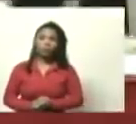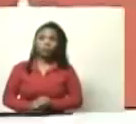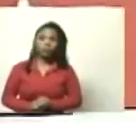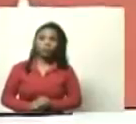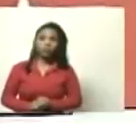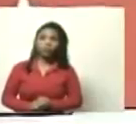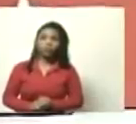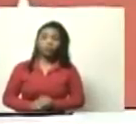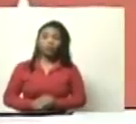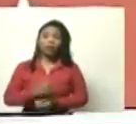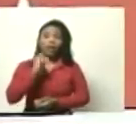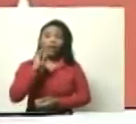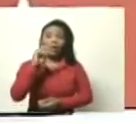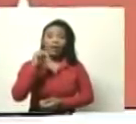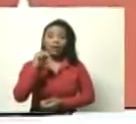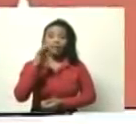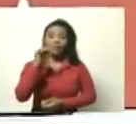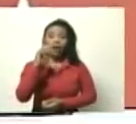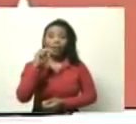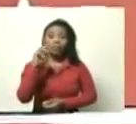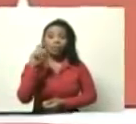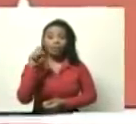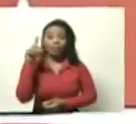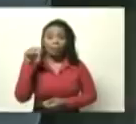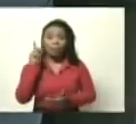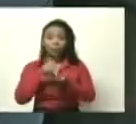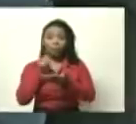Pedro Infante también estuvo, ¿quién más?